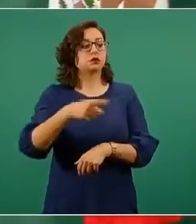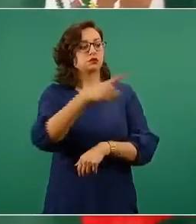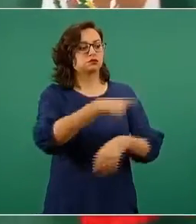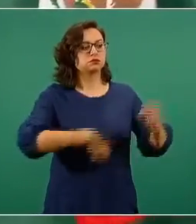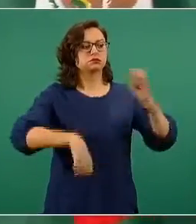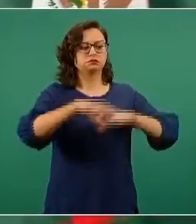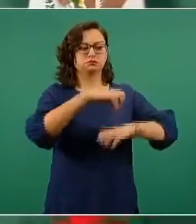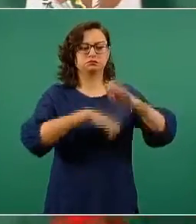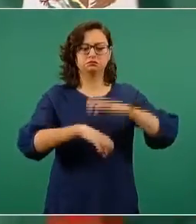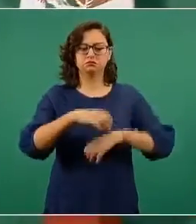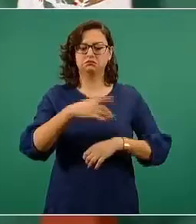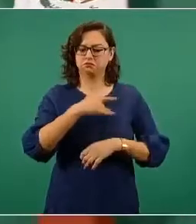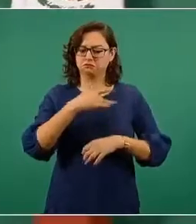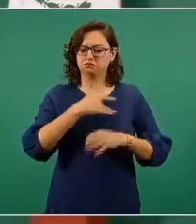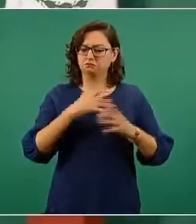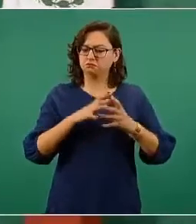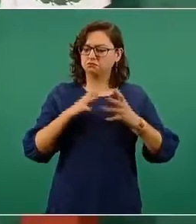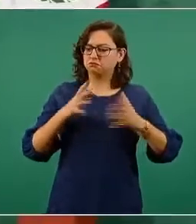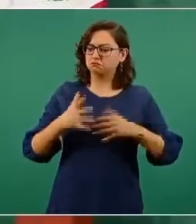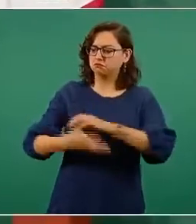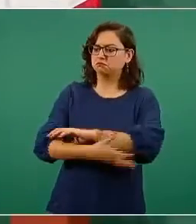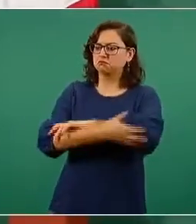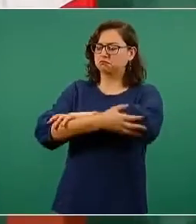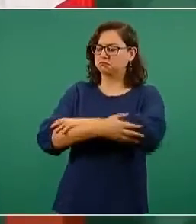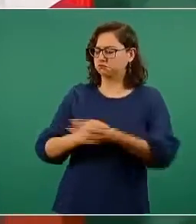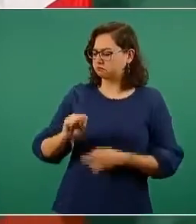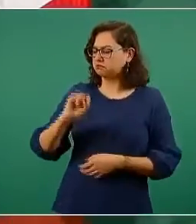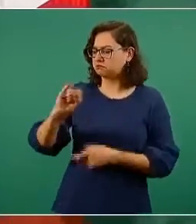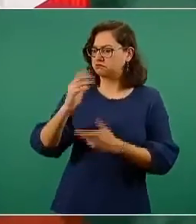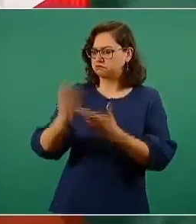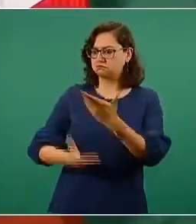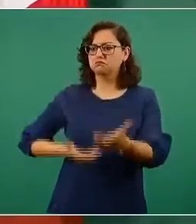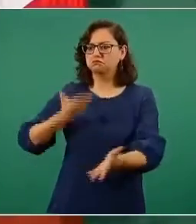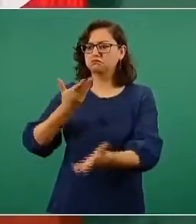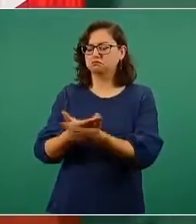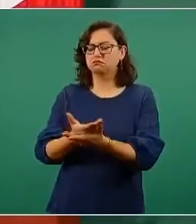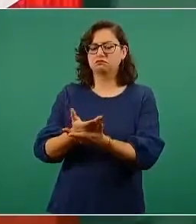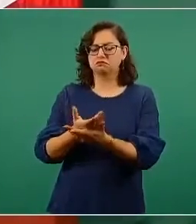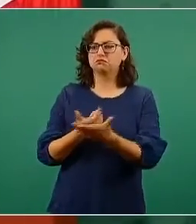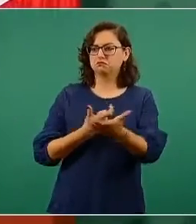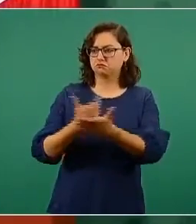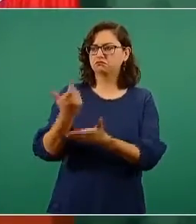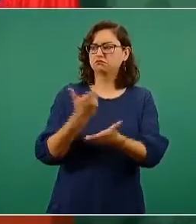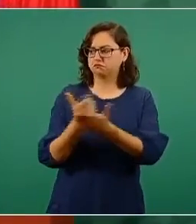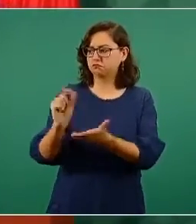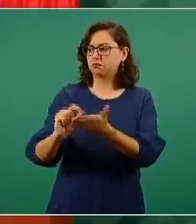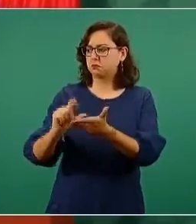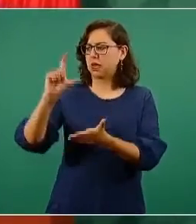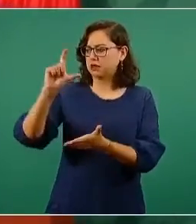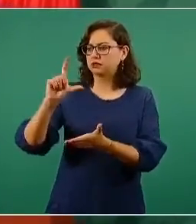los empresarios plantearon aumentar su participación en las cuotas.